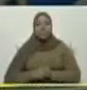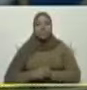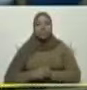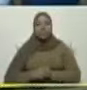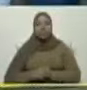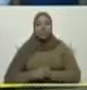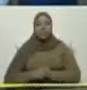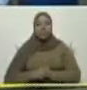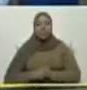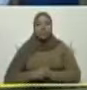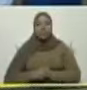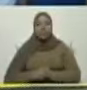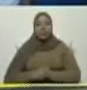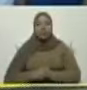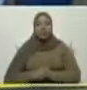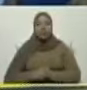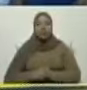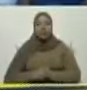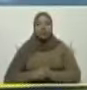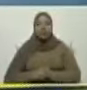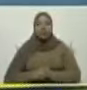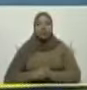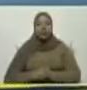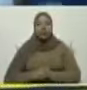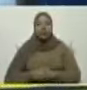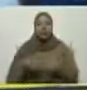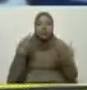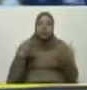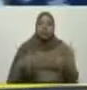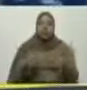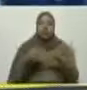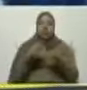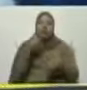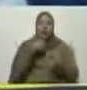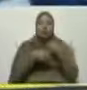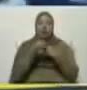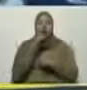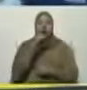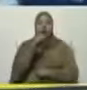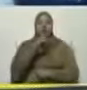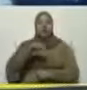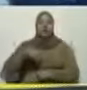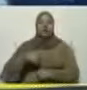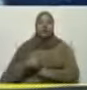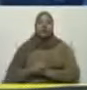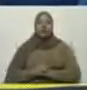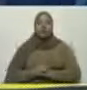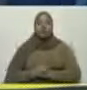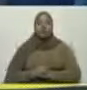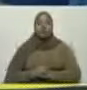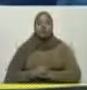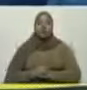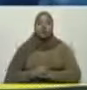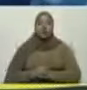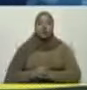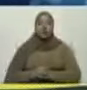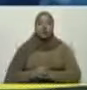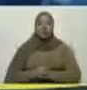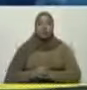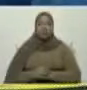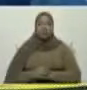proceder después de que procedamos yo quiero caminar un rato para ver las piscinas Por qué por allá y no por